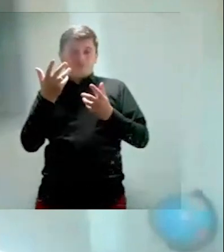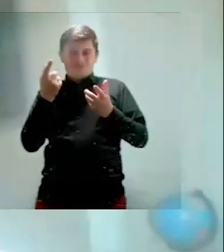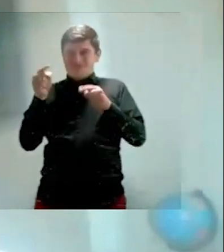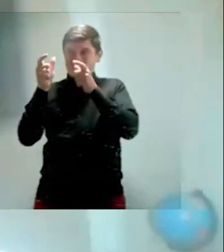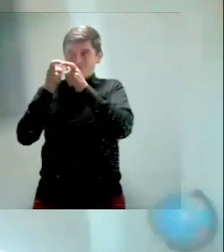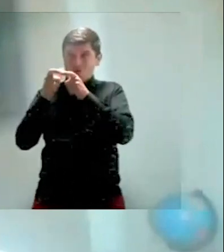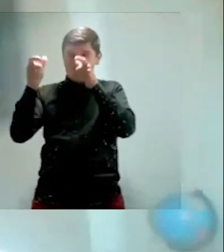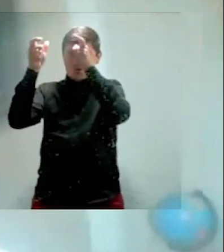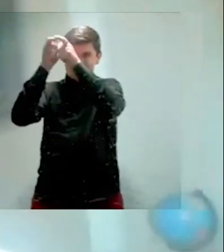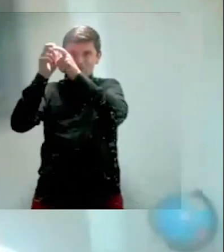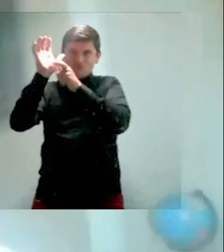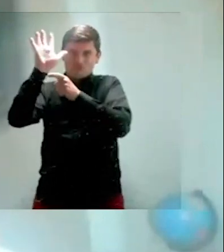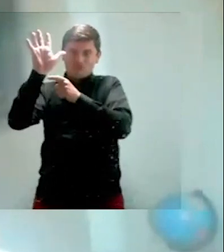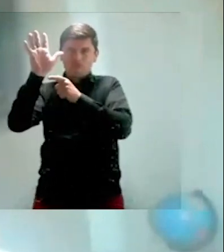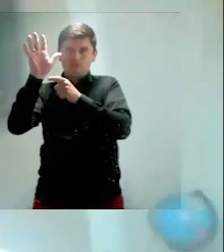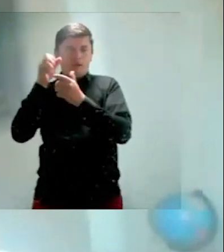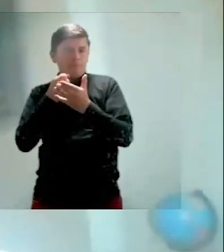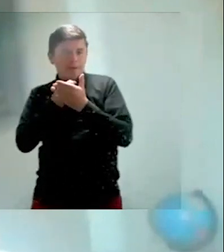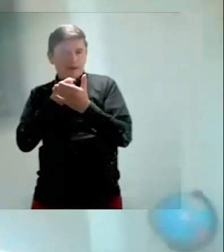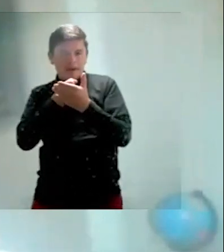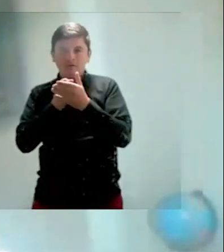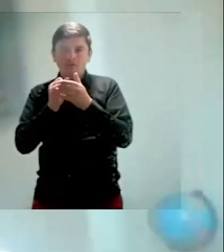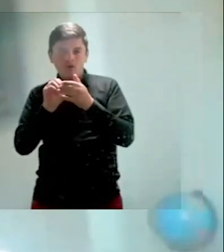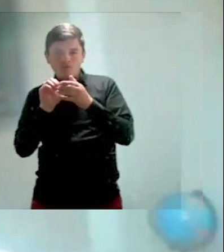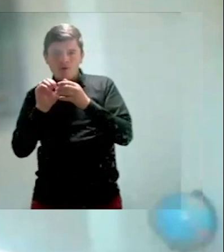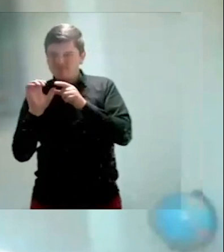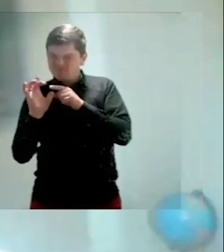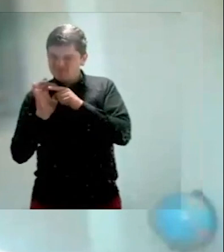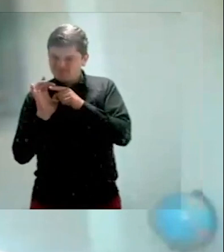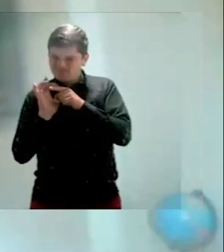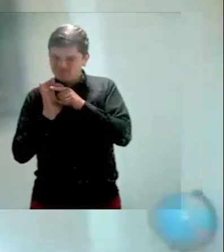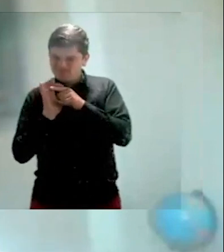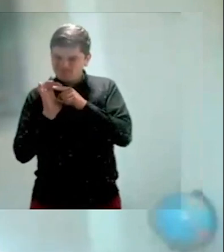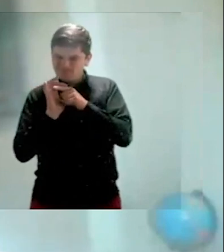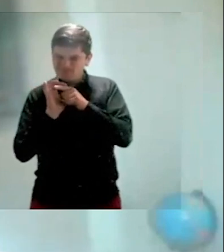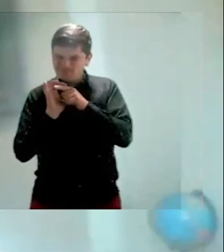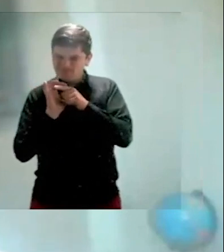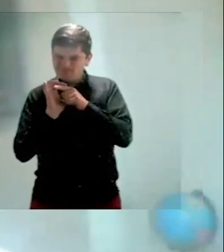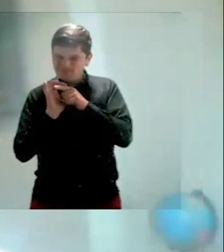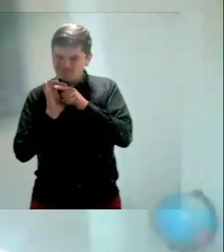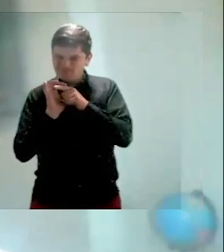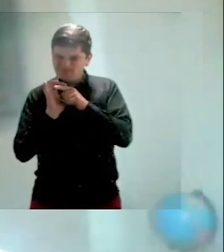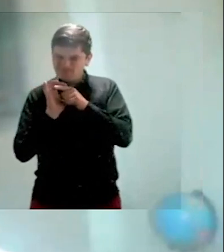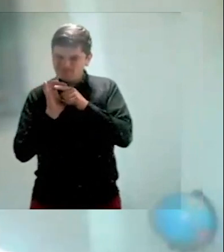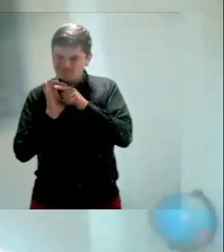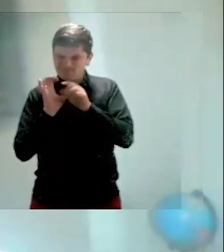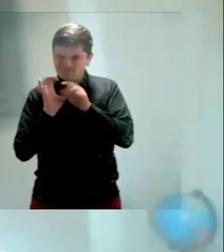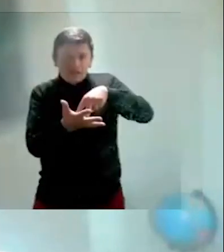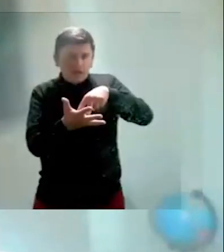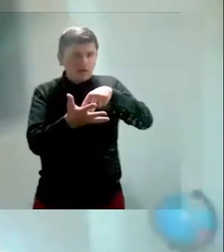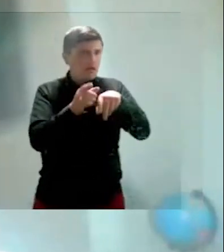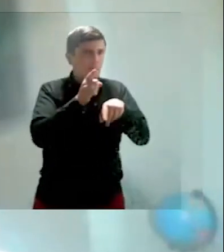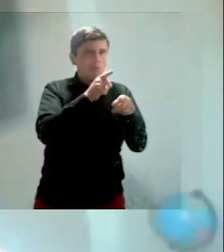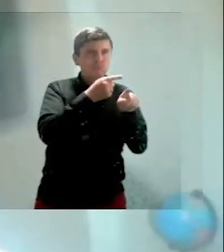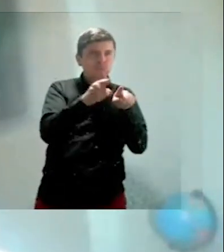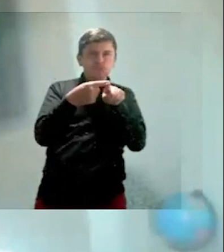bueno, siempre los cambios son buenos, pero va mostrando en el camino también